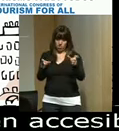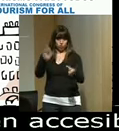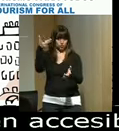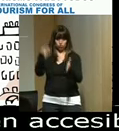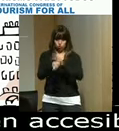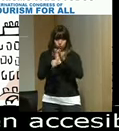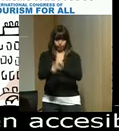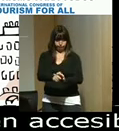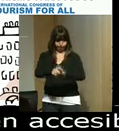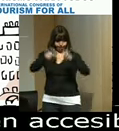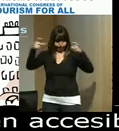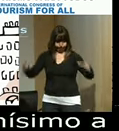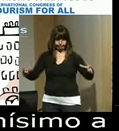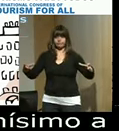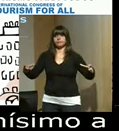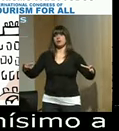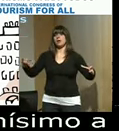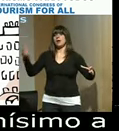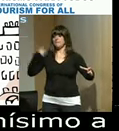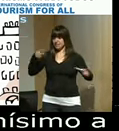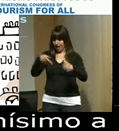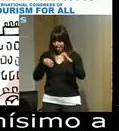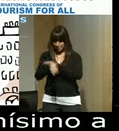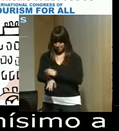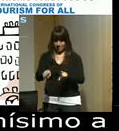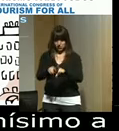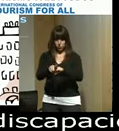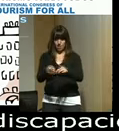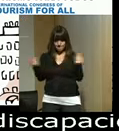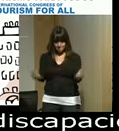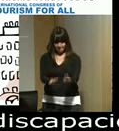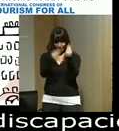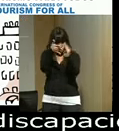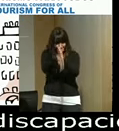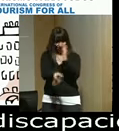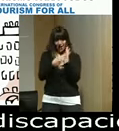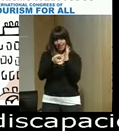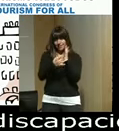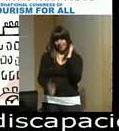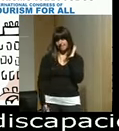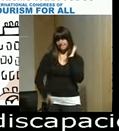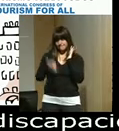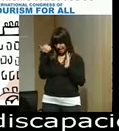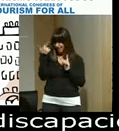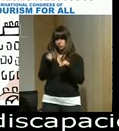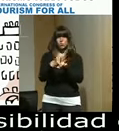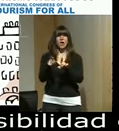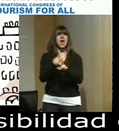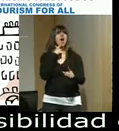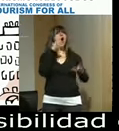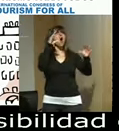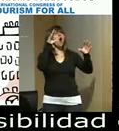accesibilidad es un sinónimo de calidad, no solo un derecho y una obligación que deberían de tener las empresas del